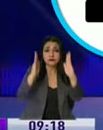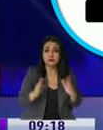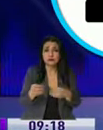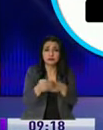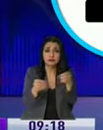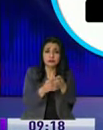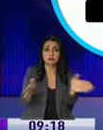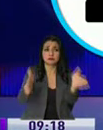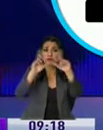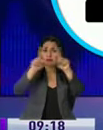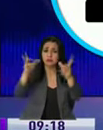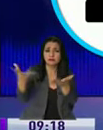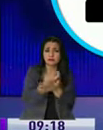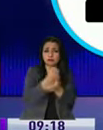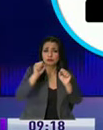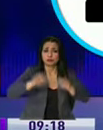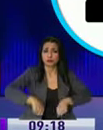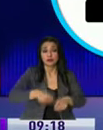Chevron